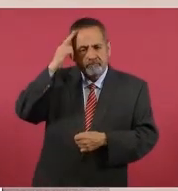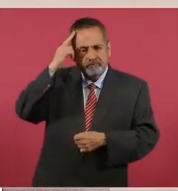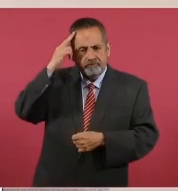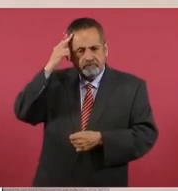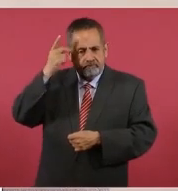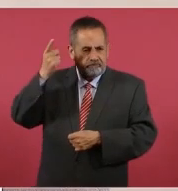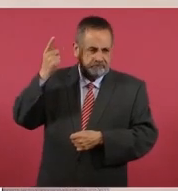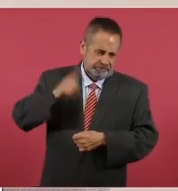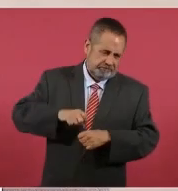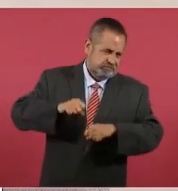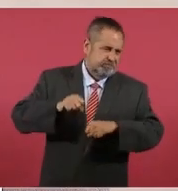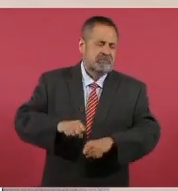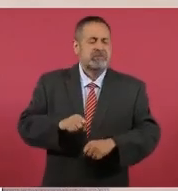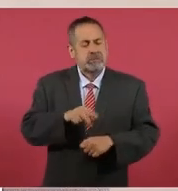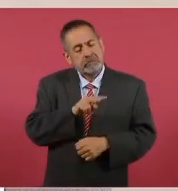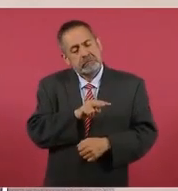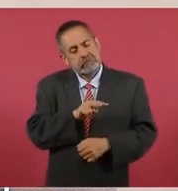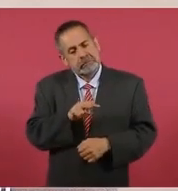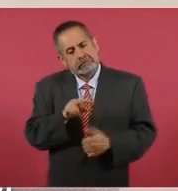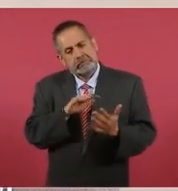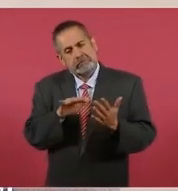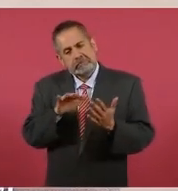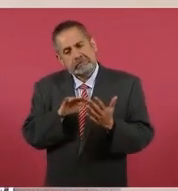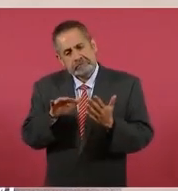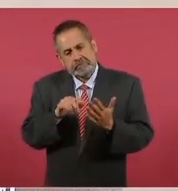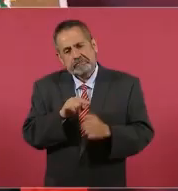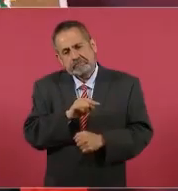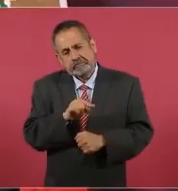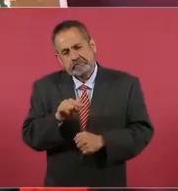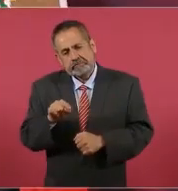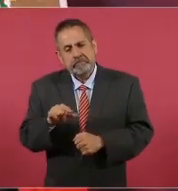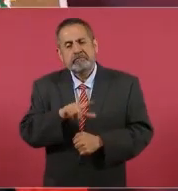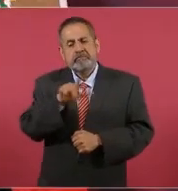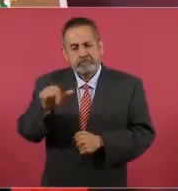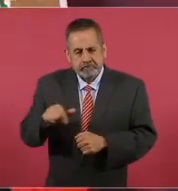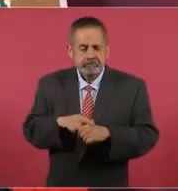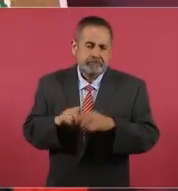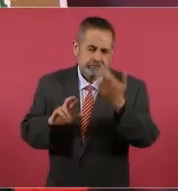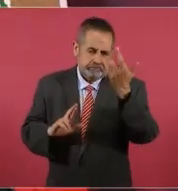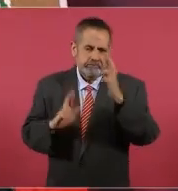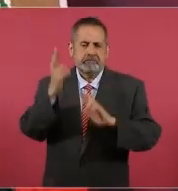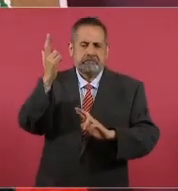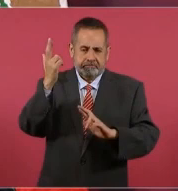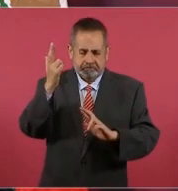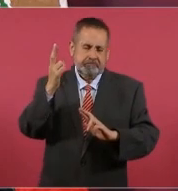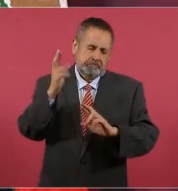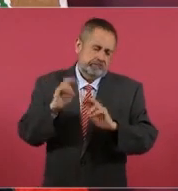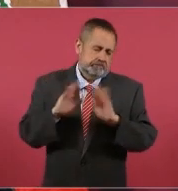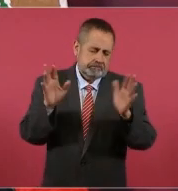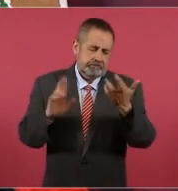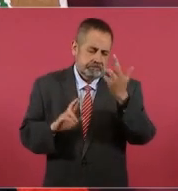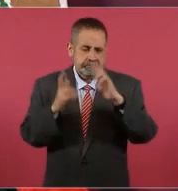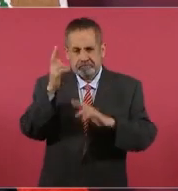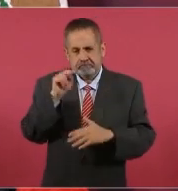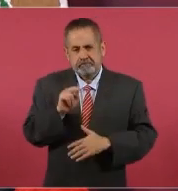porfirista y después, desde luego, la revolución